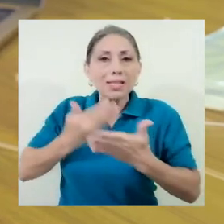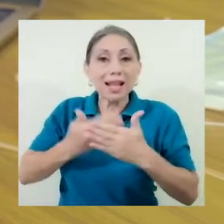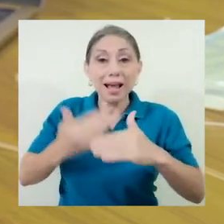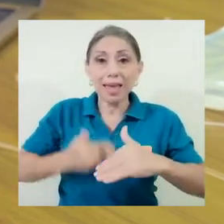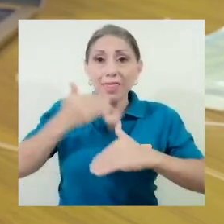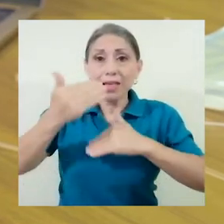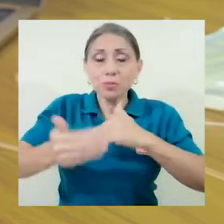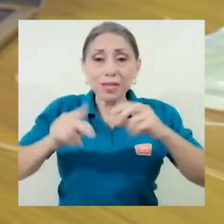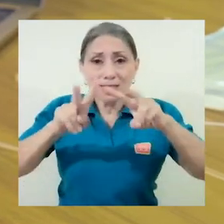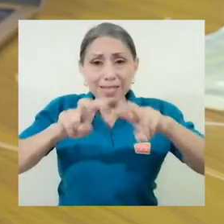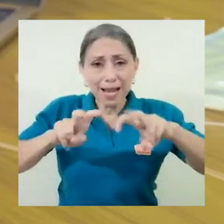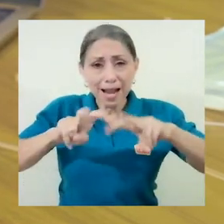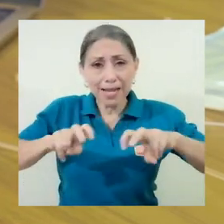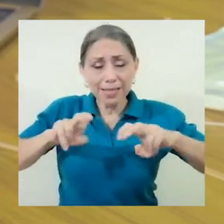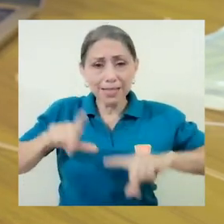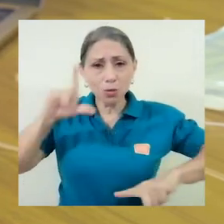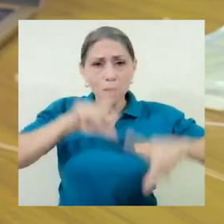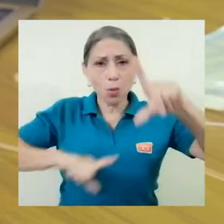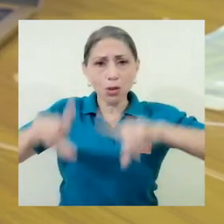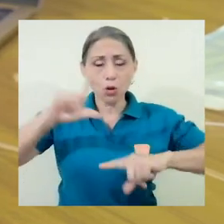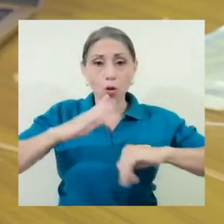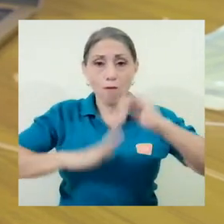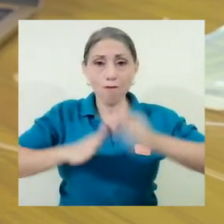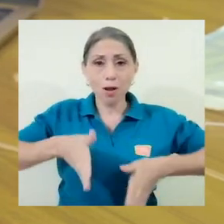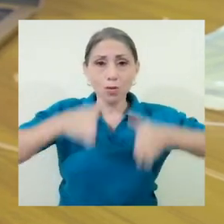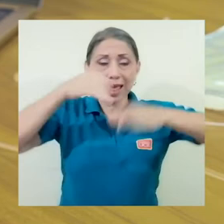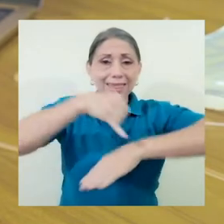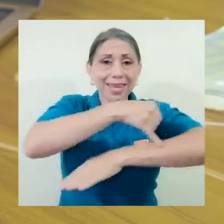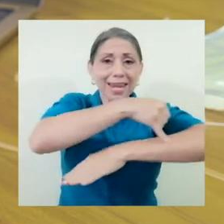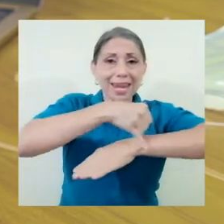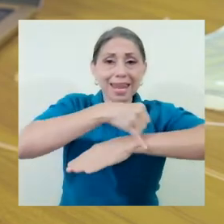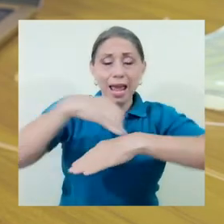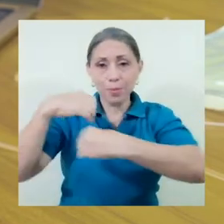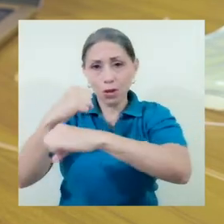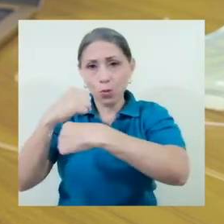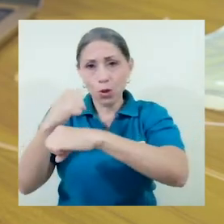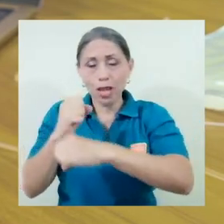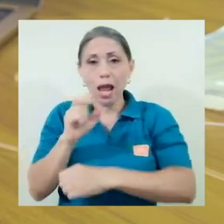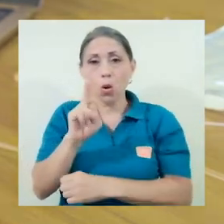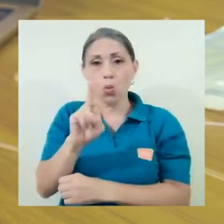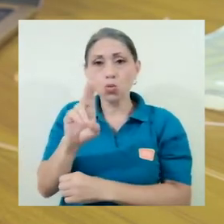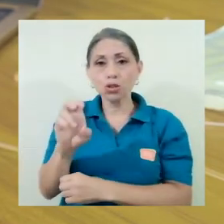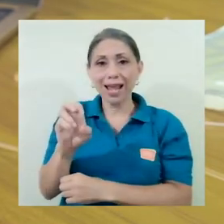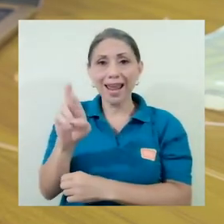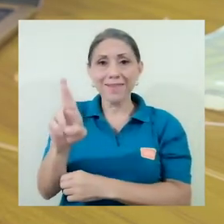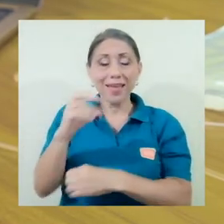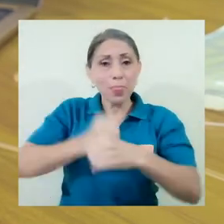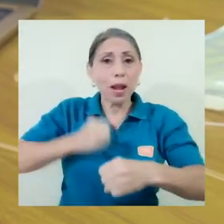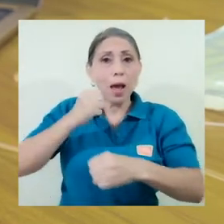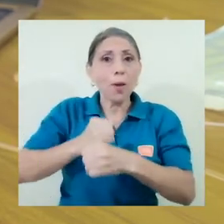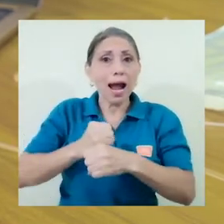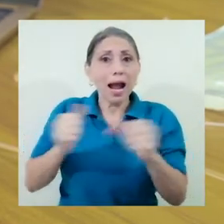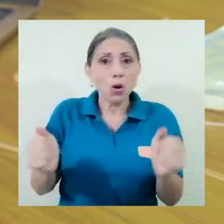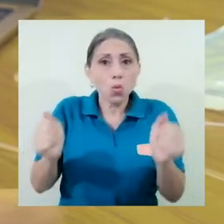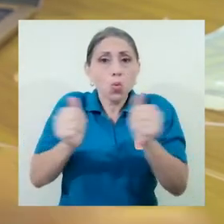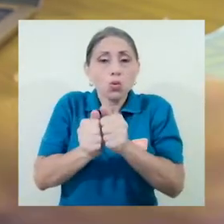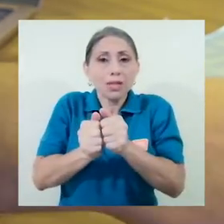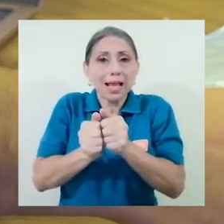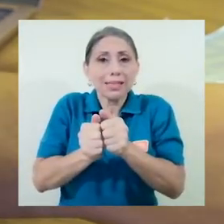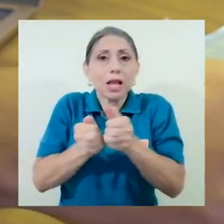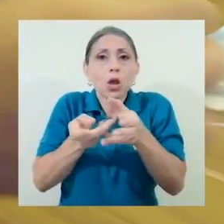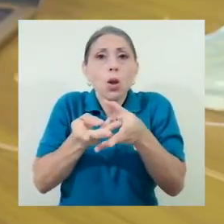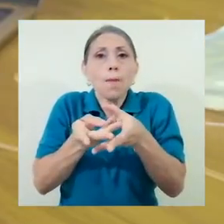analiza posteriormente en un laboratorio las facultades de ingeniería y microbiología del auxerre trabajan una solución en conjunto